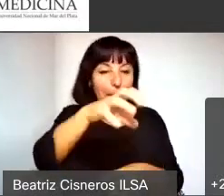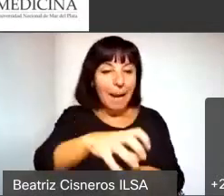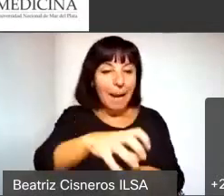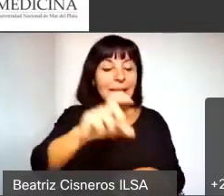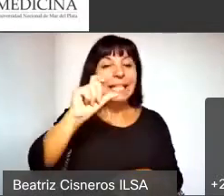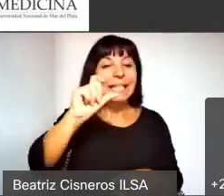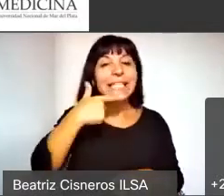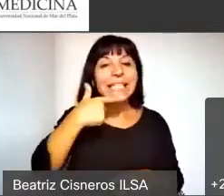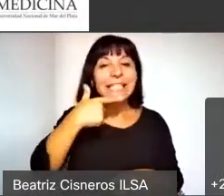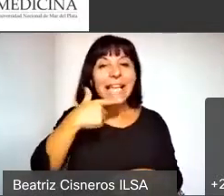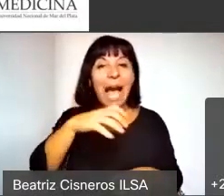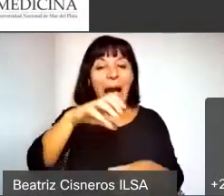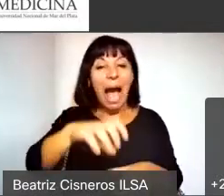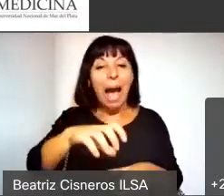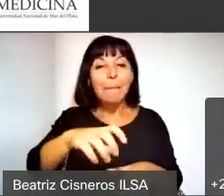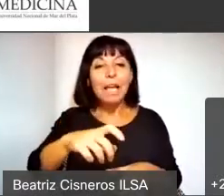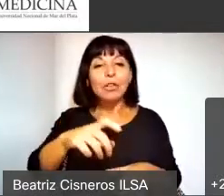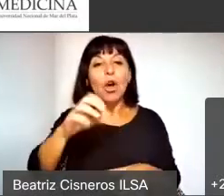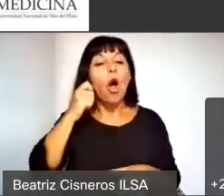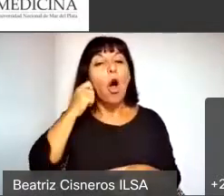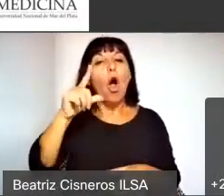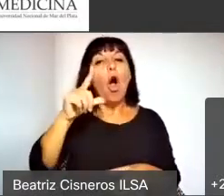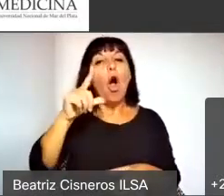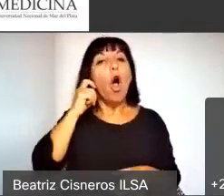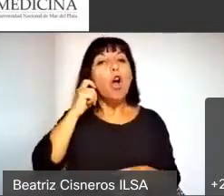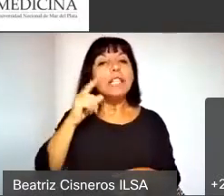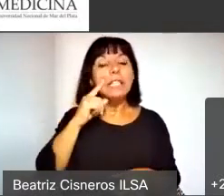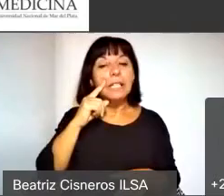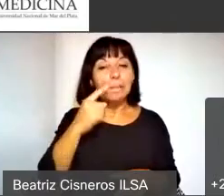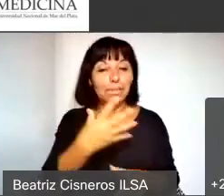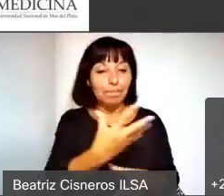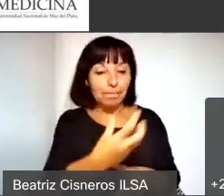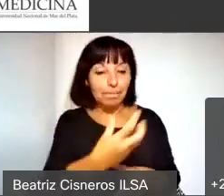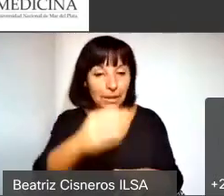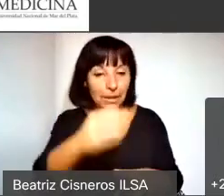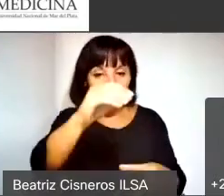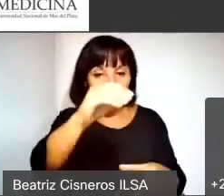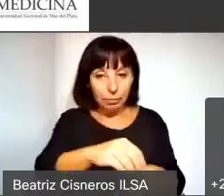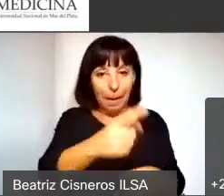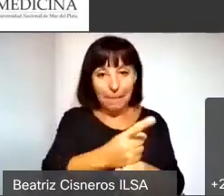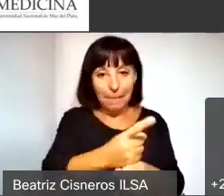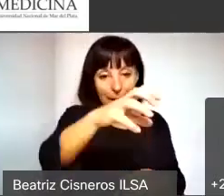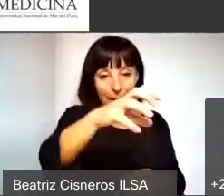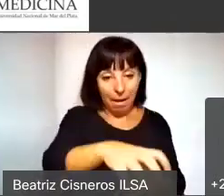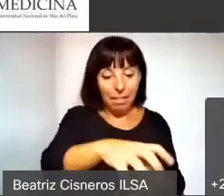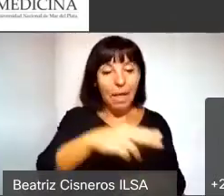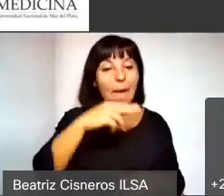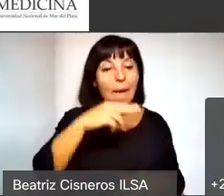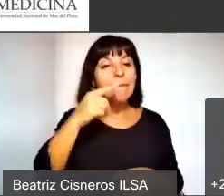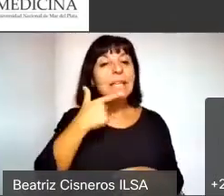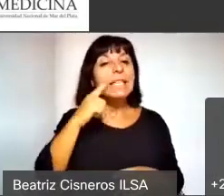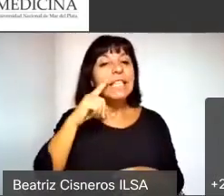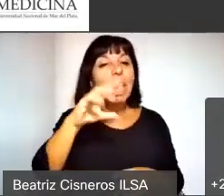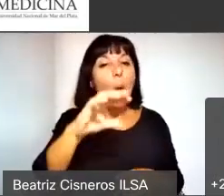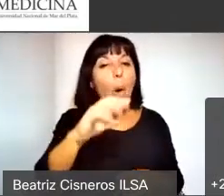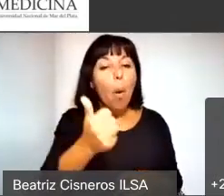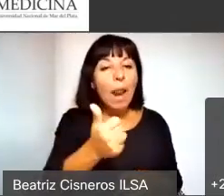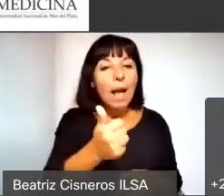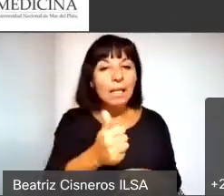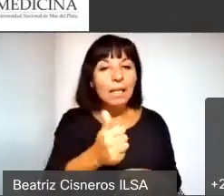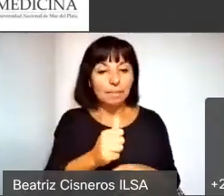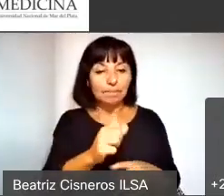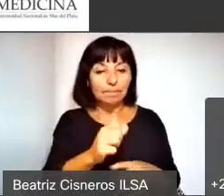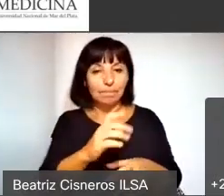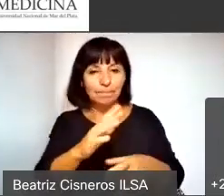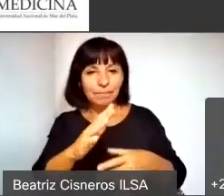Golgi, que las recepciona. Una vez que esas vesículas se fusionan